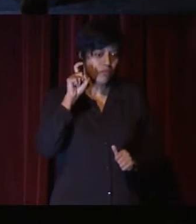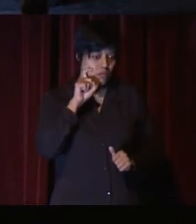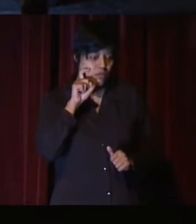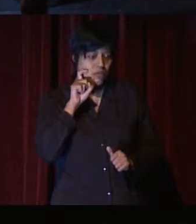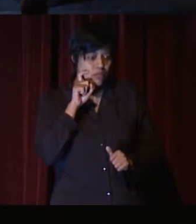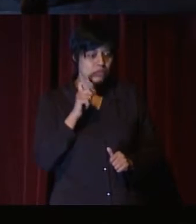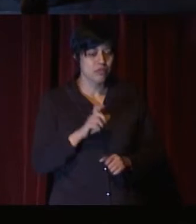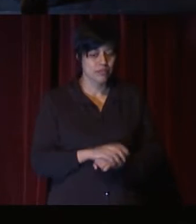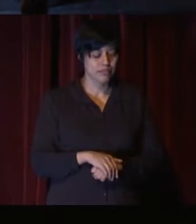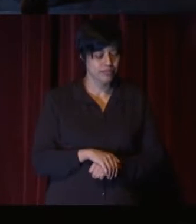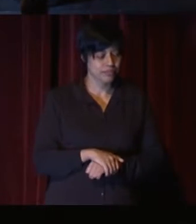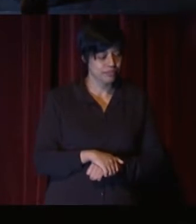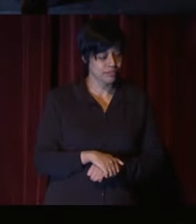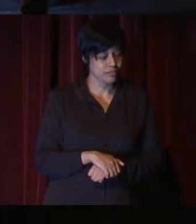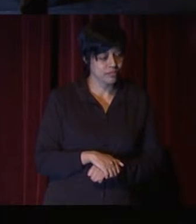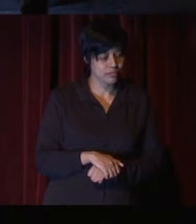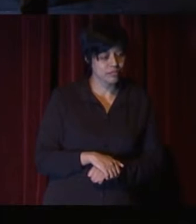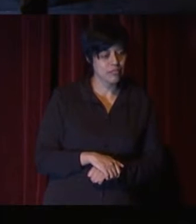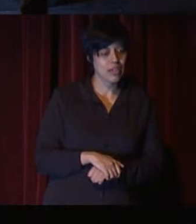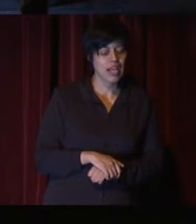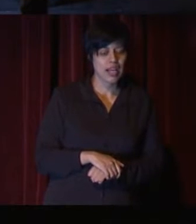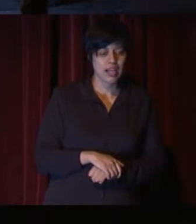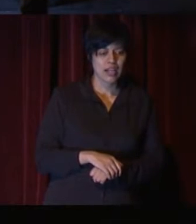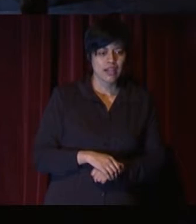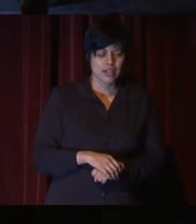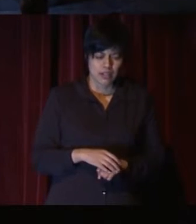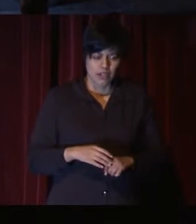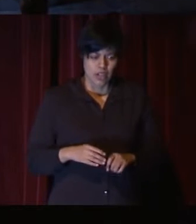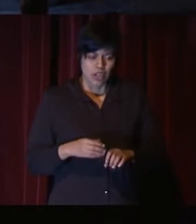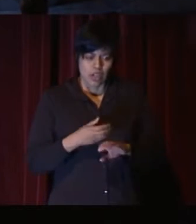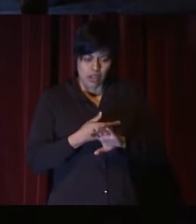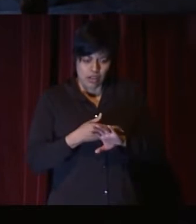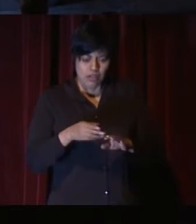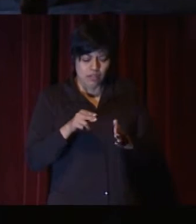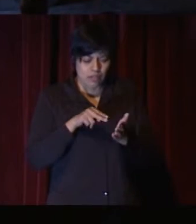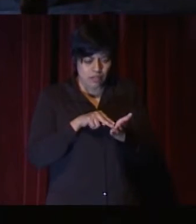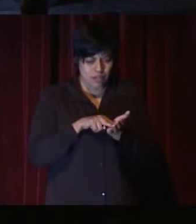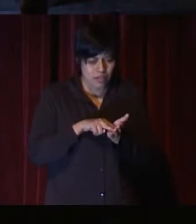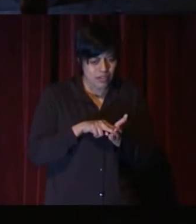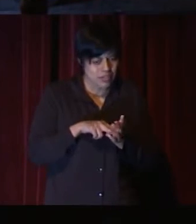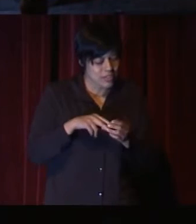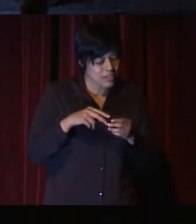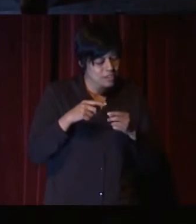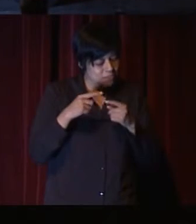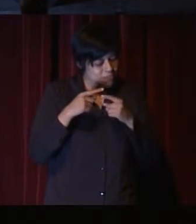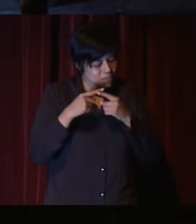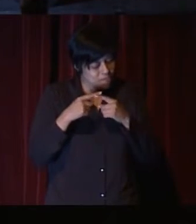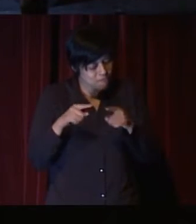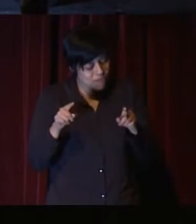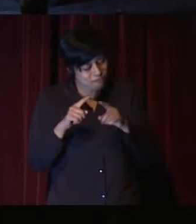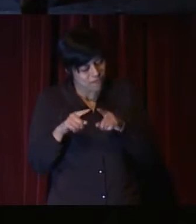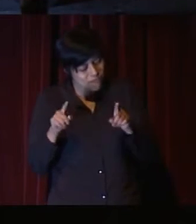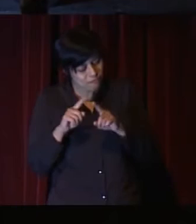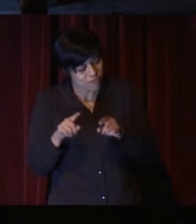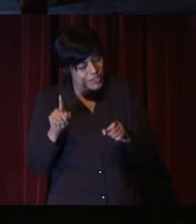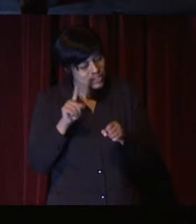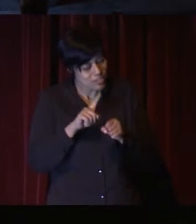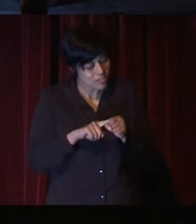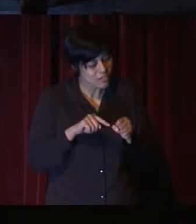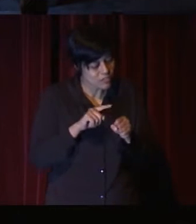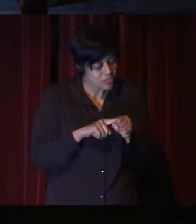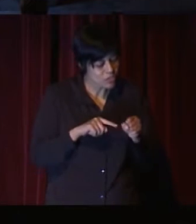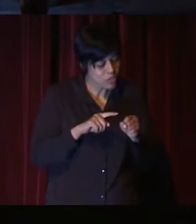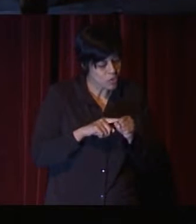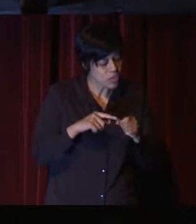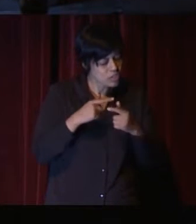mundo no esto solamente es el blanco y el negro de una gama riquísima de colores grises en la cual